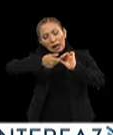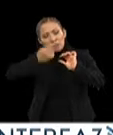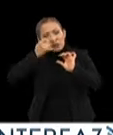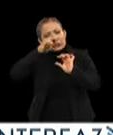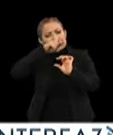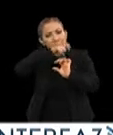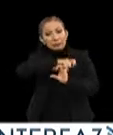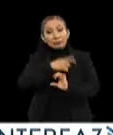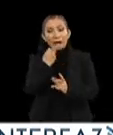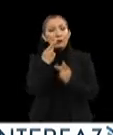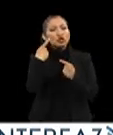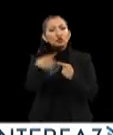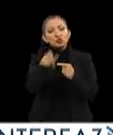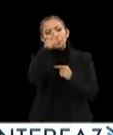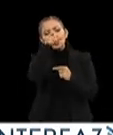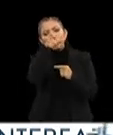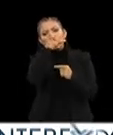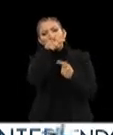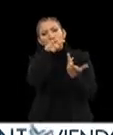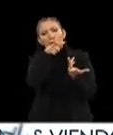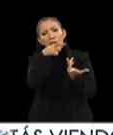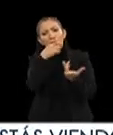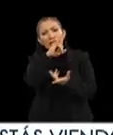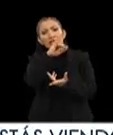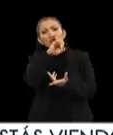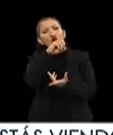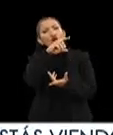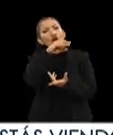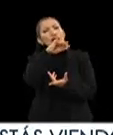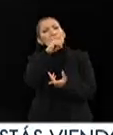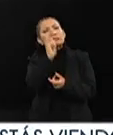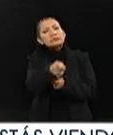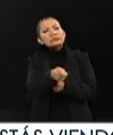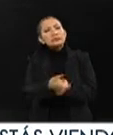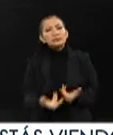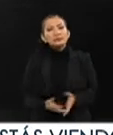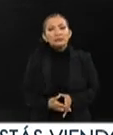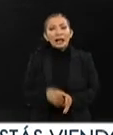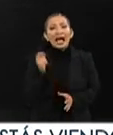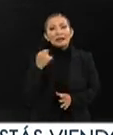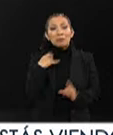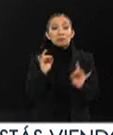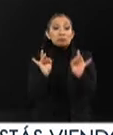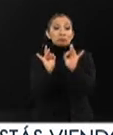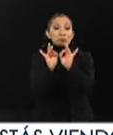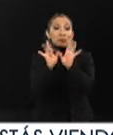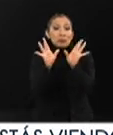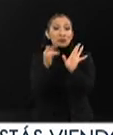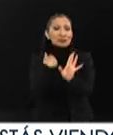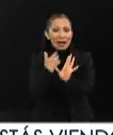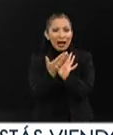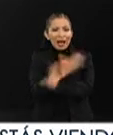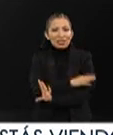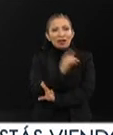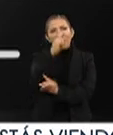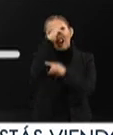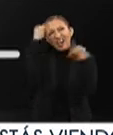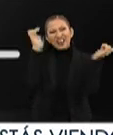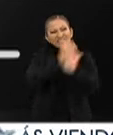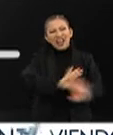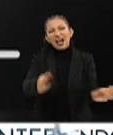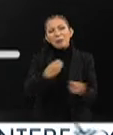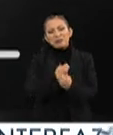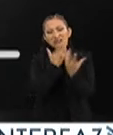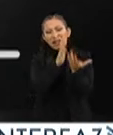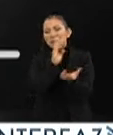minuciosidad. Háblanos de tu columna Isocronías. Eso fue una casualidad, porque ya me había hartado de la poesía